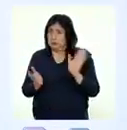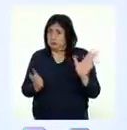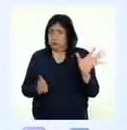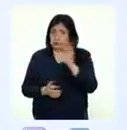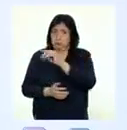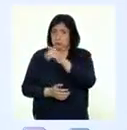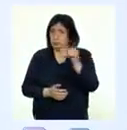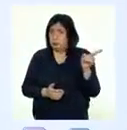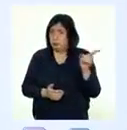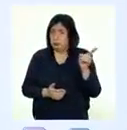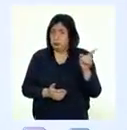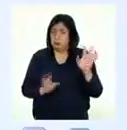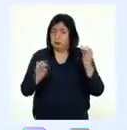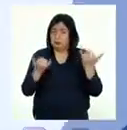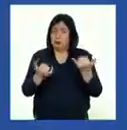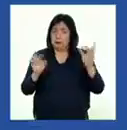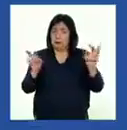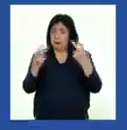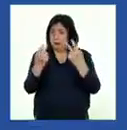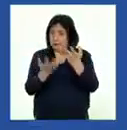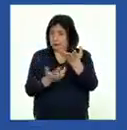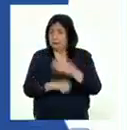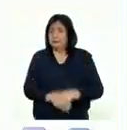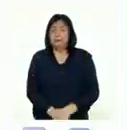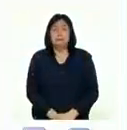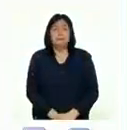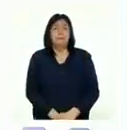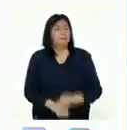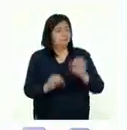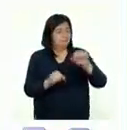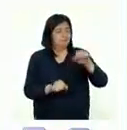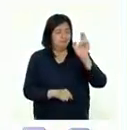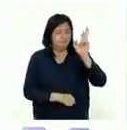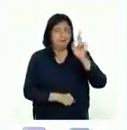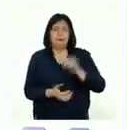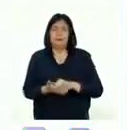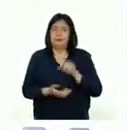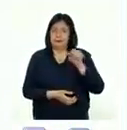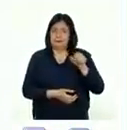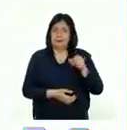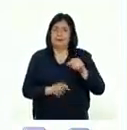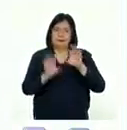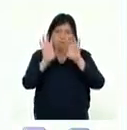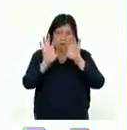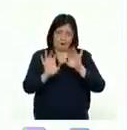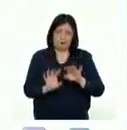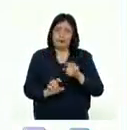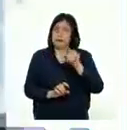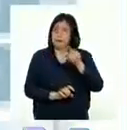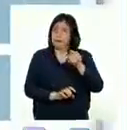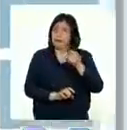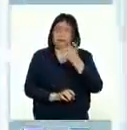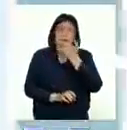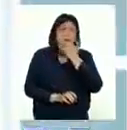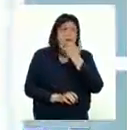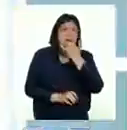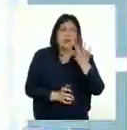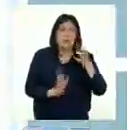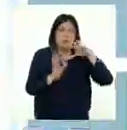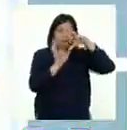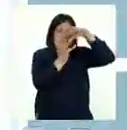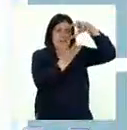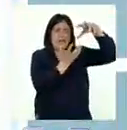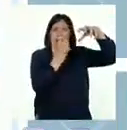compartirla con todos los que nos ven desde casa? Sí, profesora. Este es mi texto. ¿Qué está sucediendo con